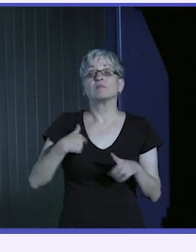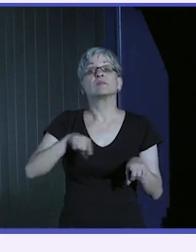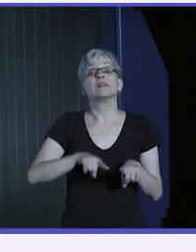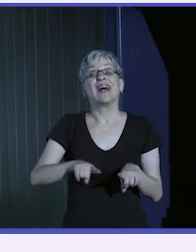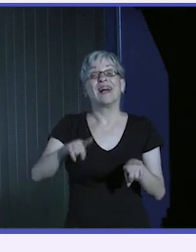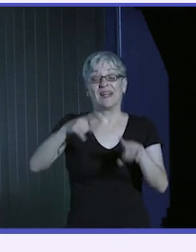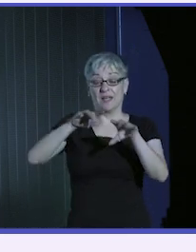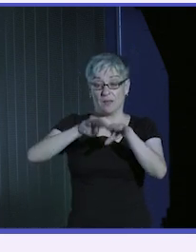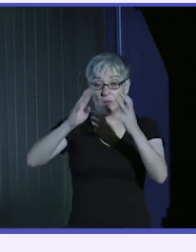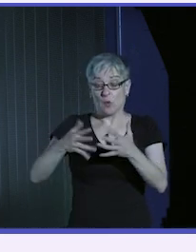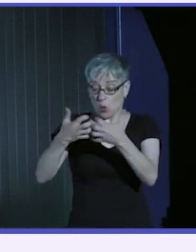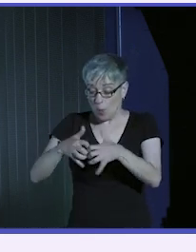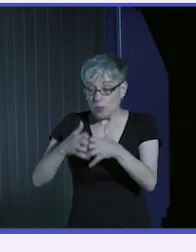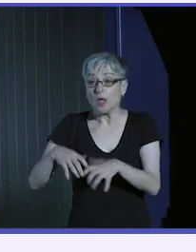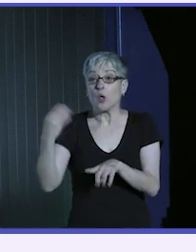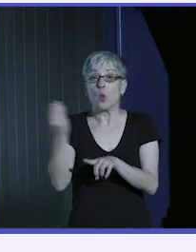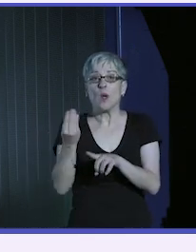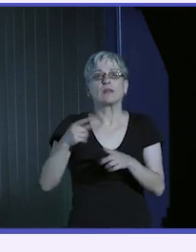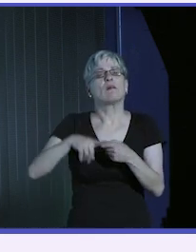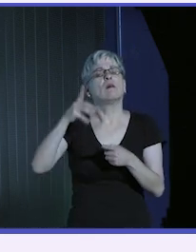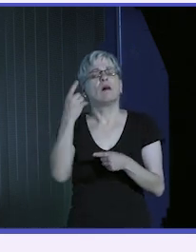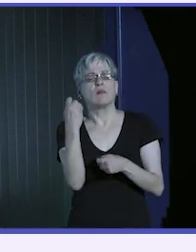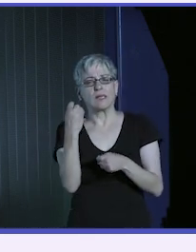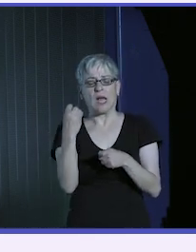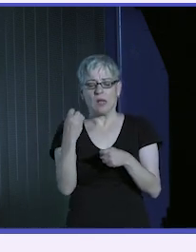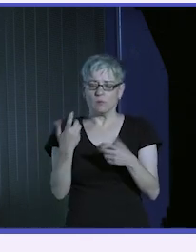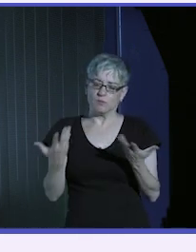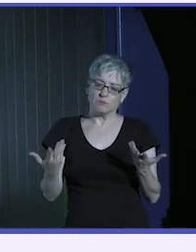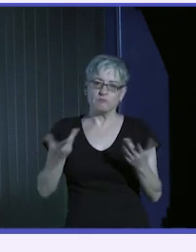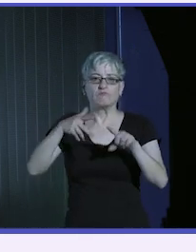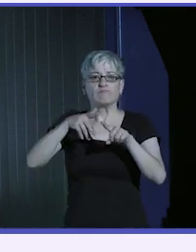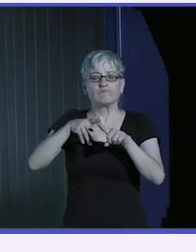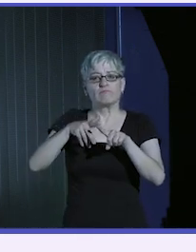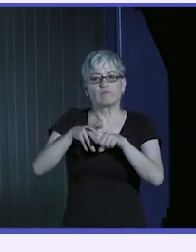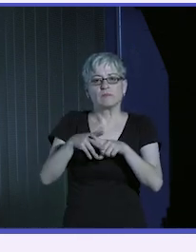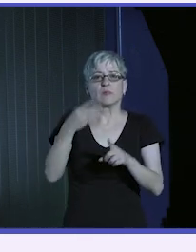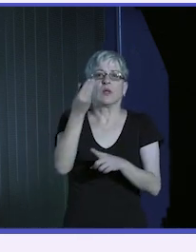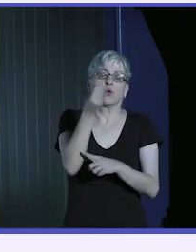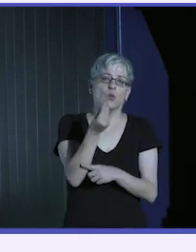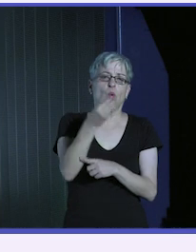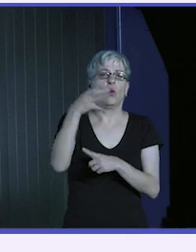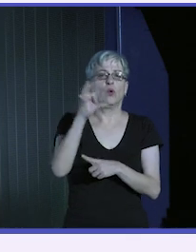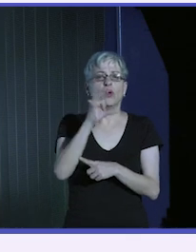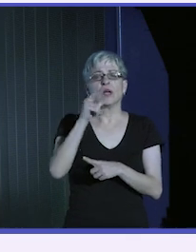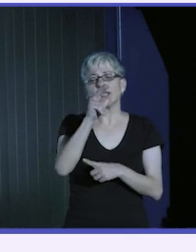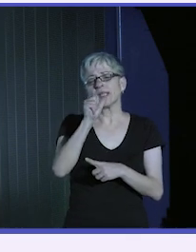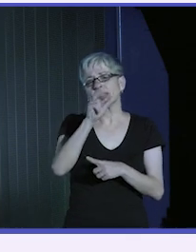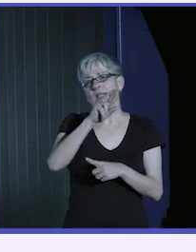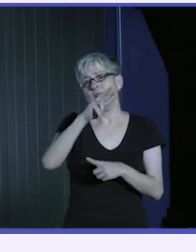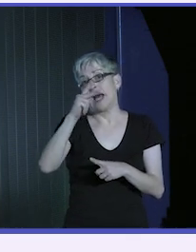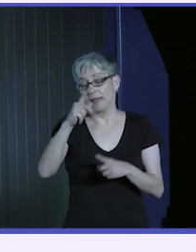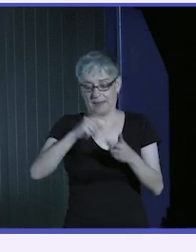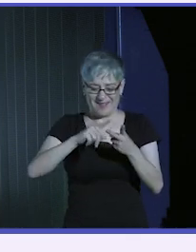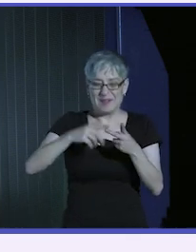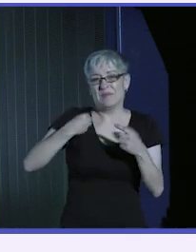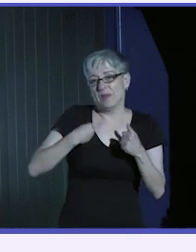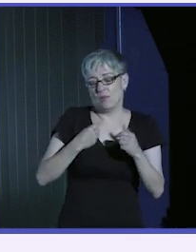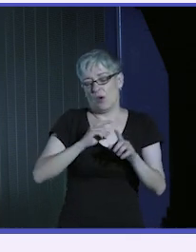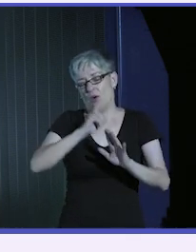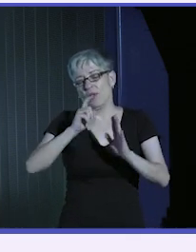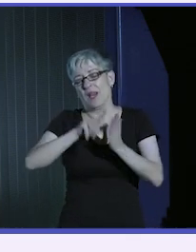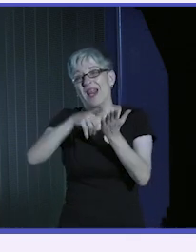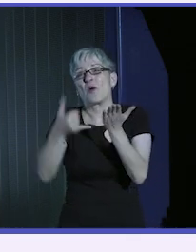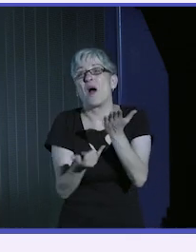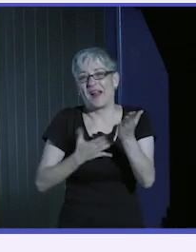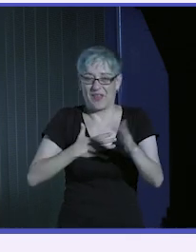computación cuántica también necesitamos un kit de desarrollo. En este caso usamos Q#, que es el lenguaje de programación cuántica que tiene Microsoft,